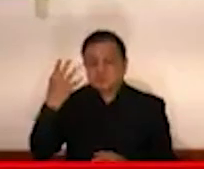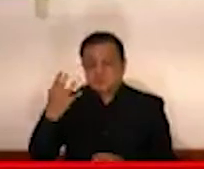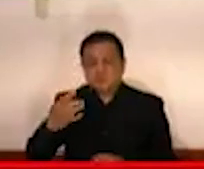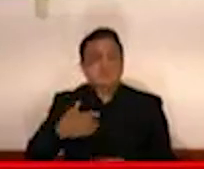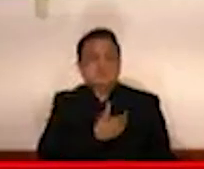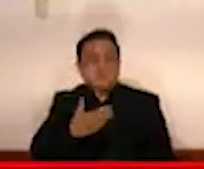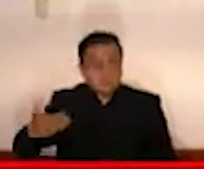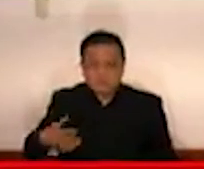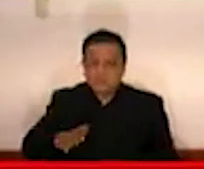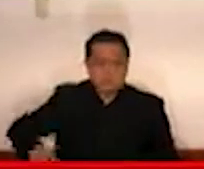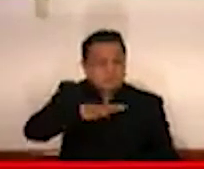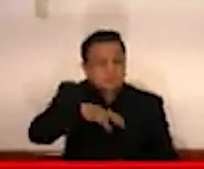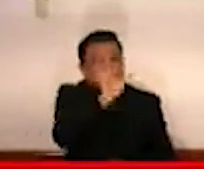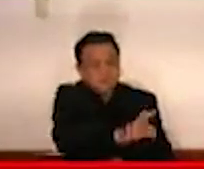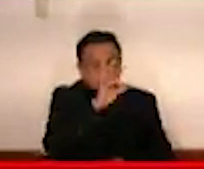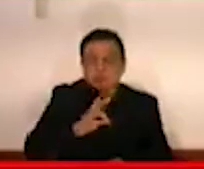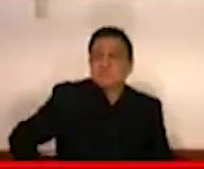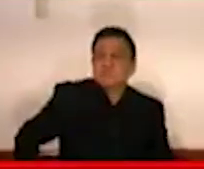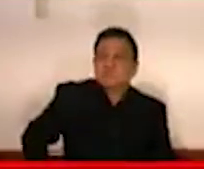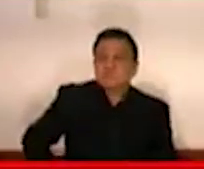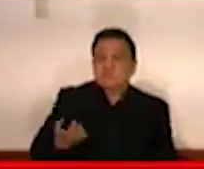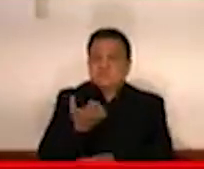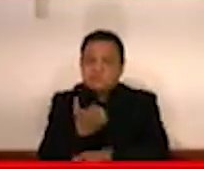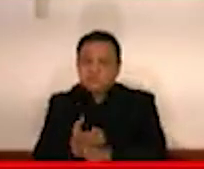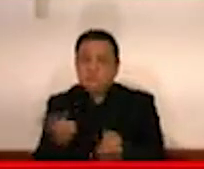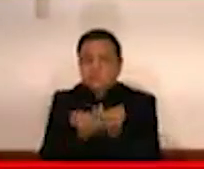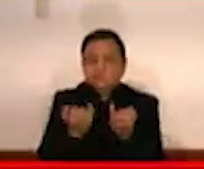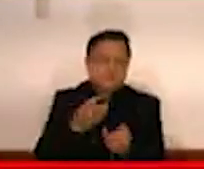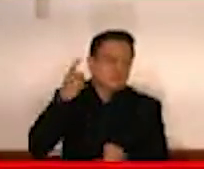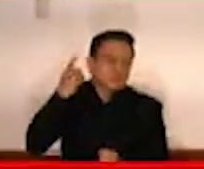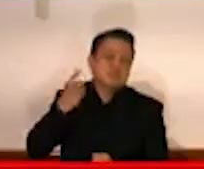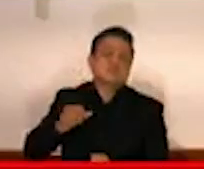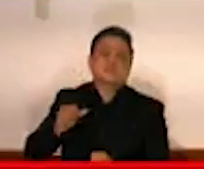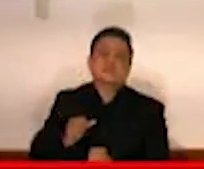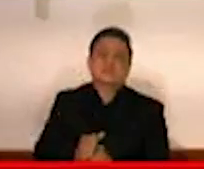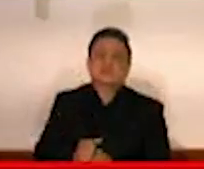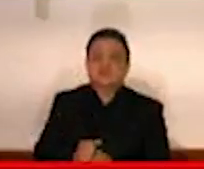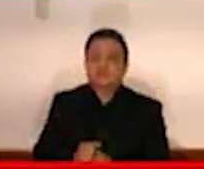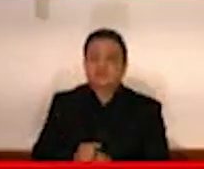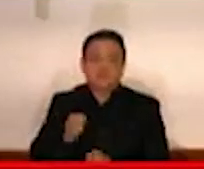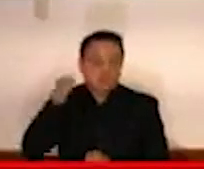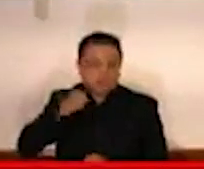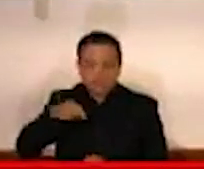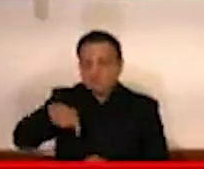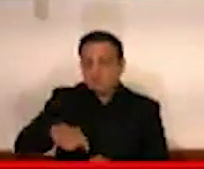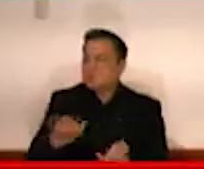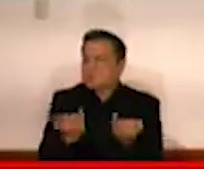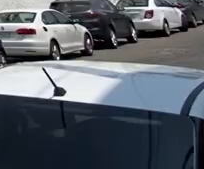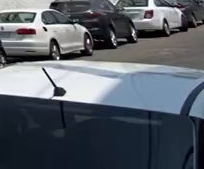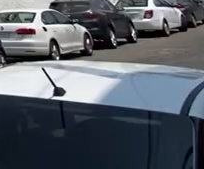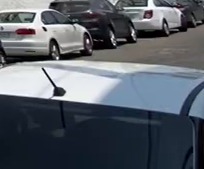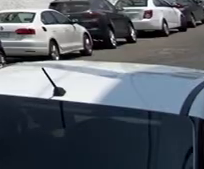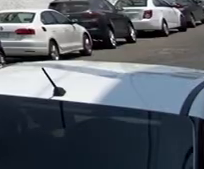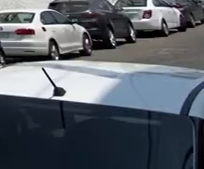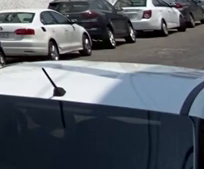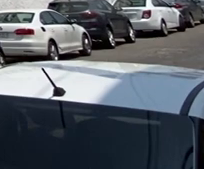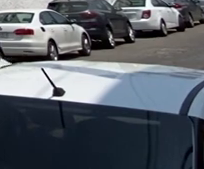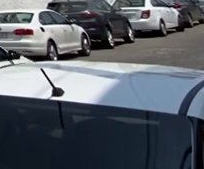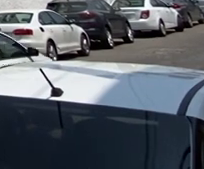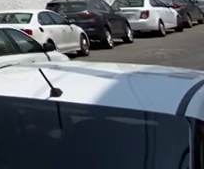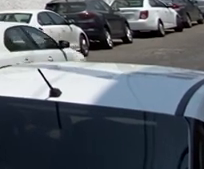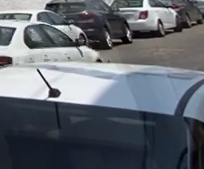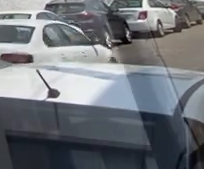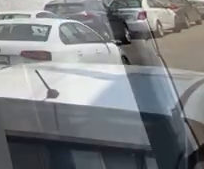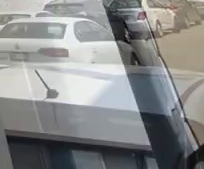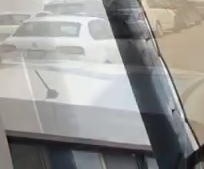titular de la gubernatura del estado, diputados y diputadas locales y miembros de ayuntamientos de la entidad. Sin embargo,